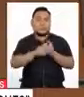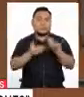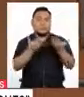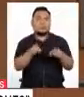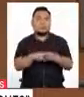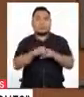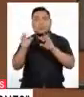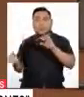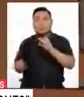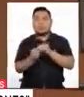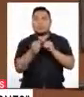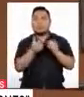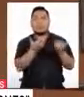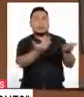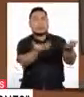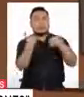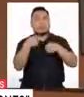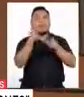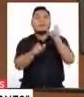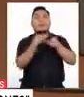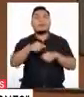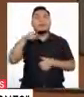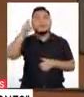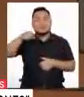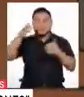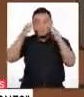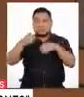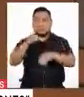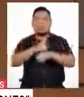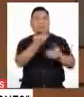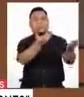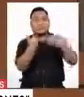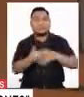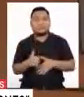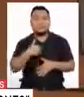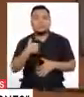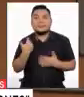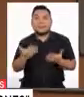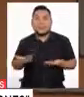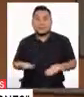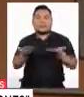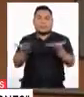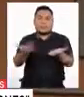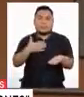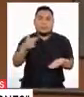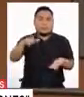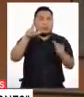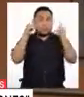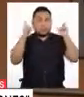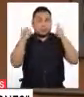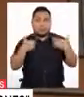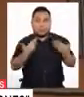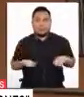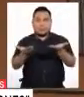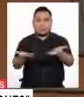pero adicionalmente, atraer personas que requieran ser atendidas. Yo he puesto a disposición de la región Loreto,